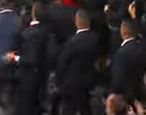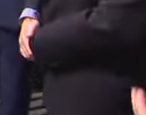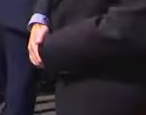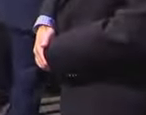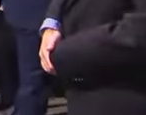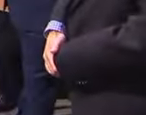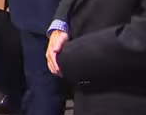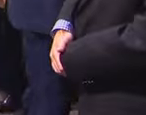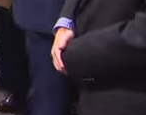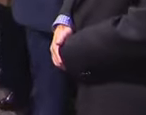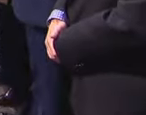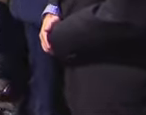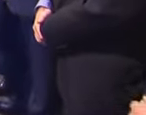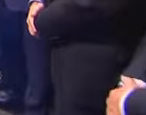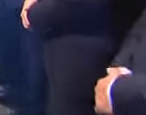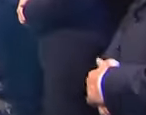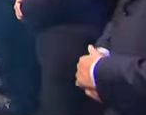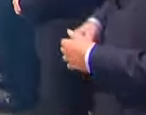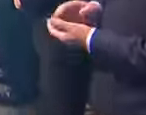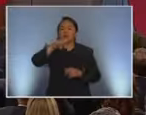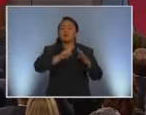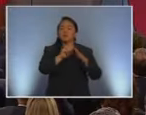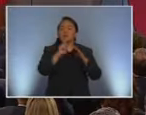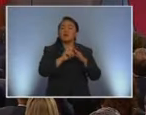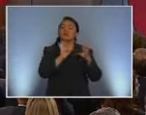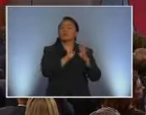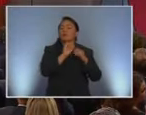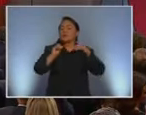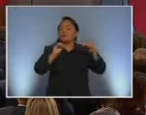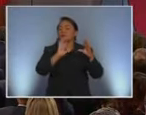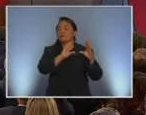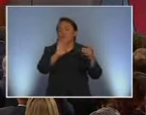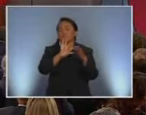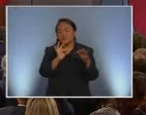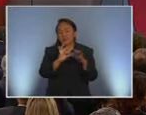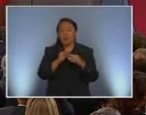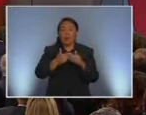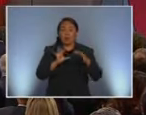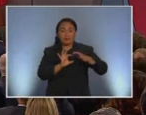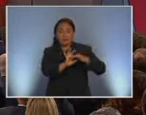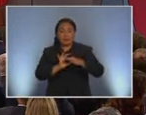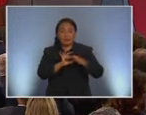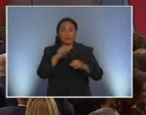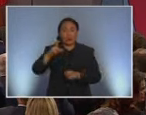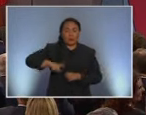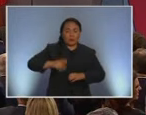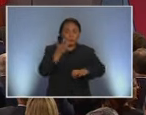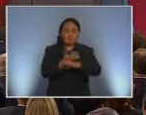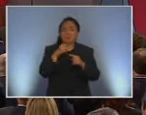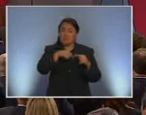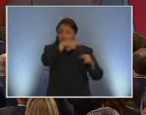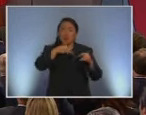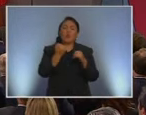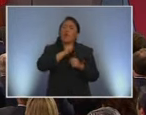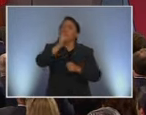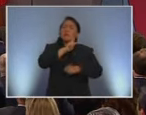el presidente mexicano registra los niveles más bajos de popularidad desde que inició su mandato en 2012. Peña Nieto presentó la semana pasada los resultados